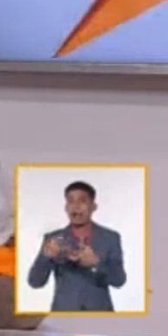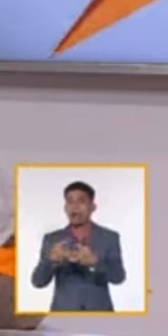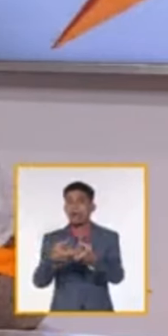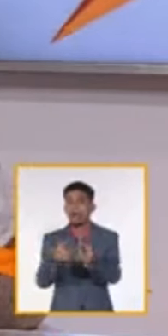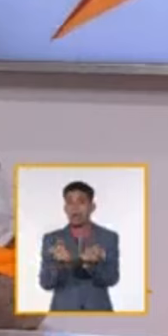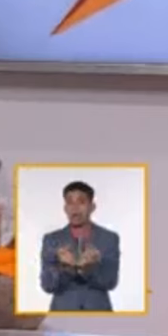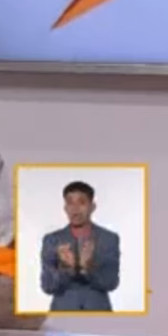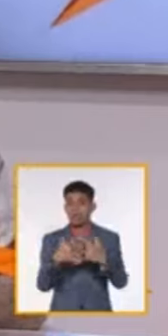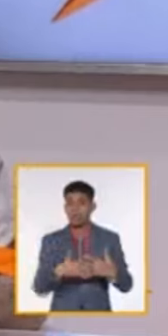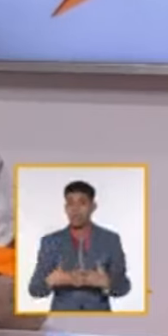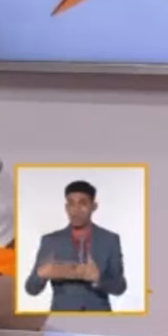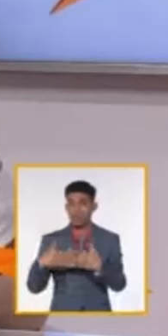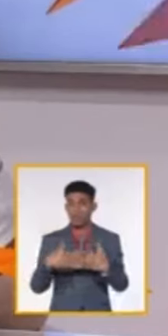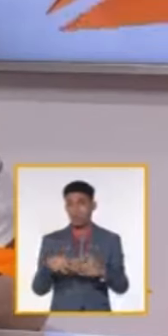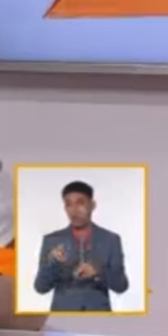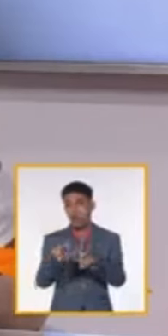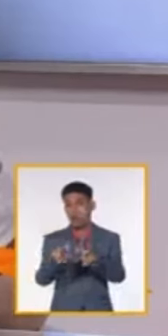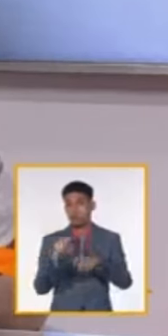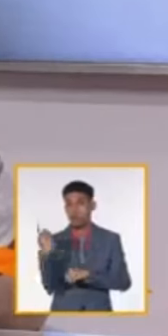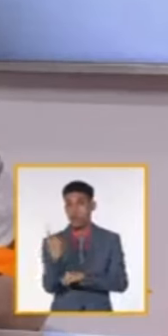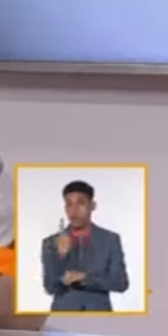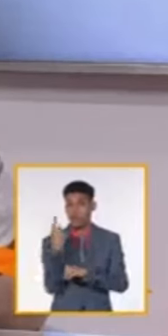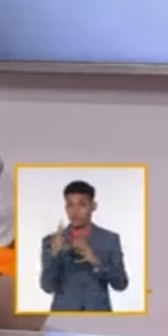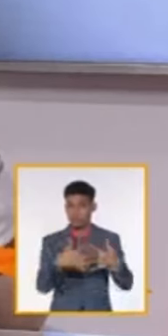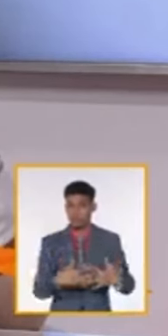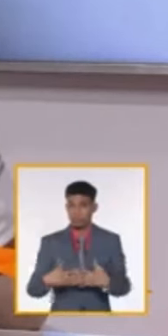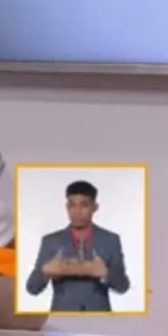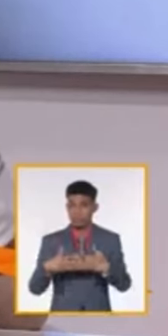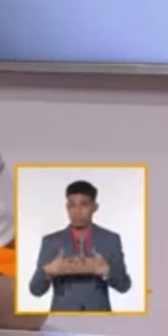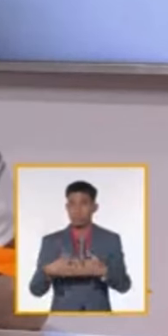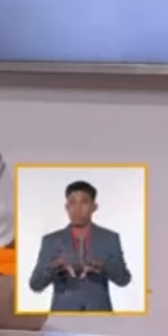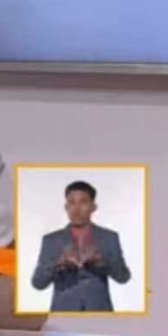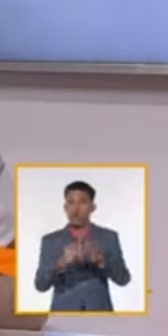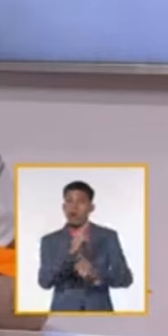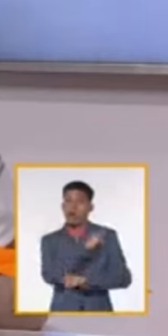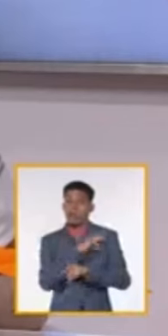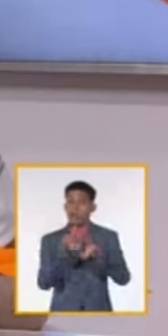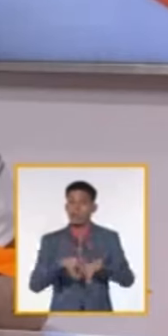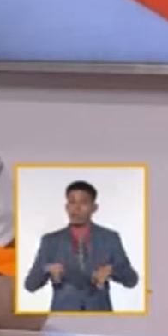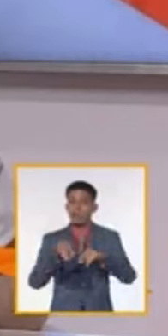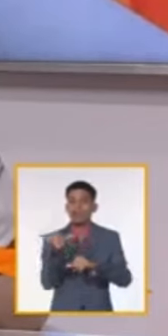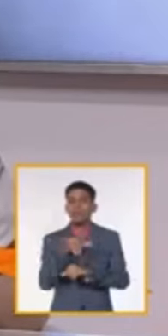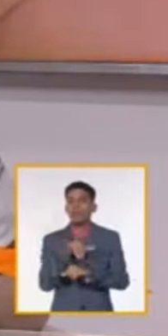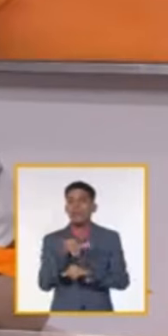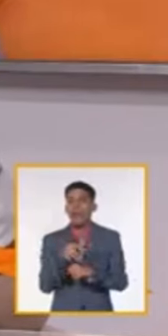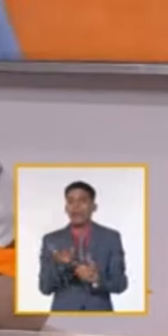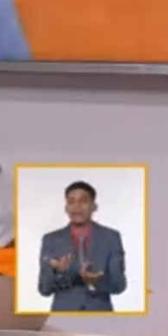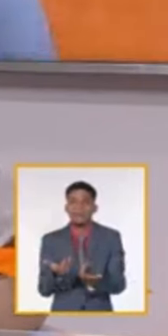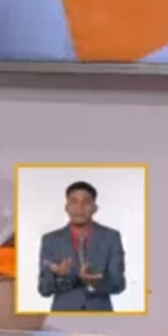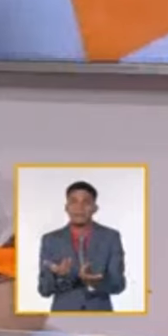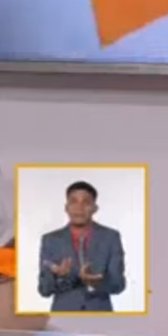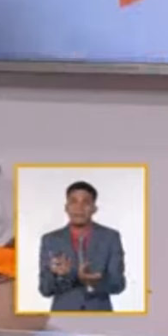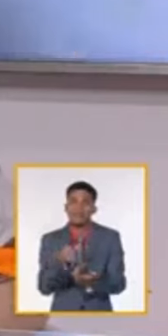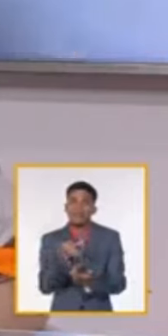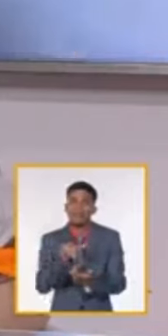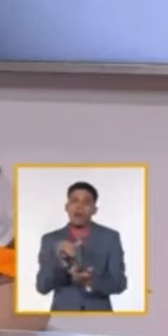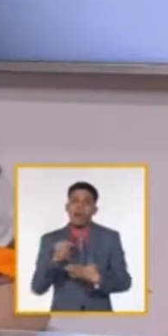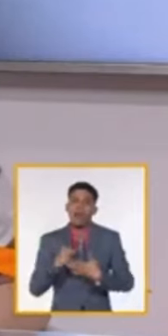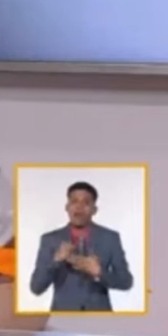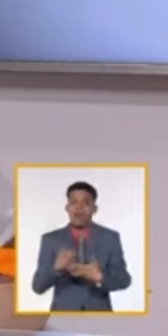testifiquen, estos rectores son sionistas, son pro-Israel, no son pro-palestinos, no,